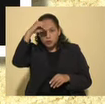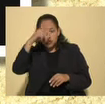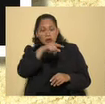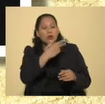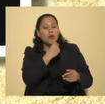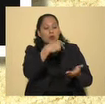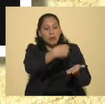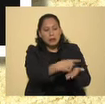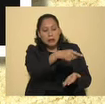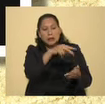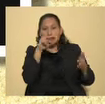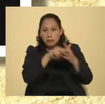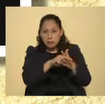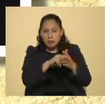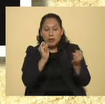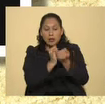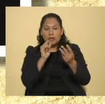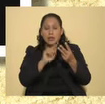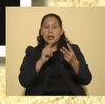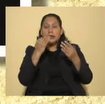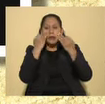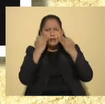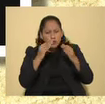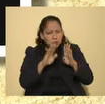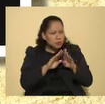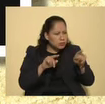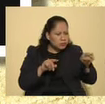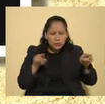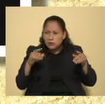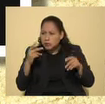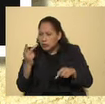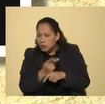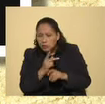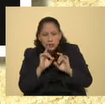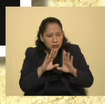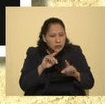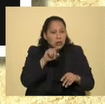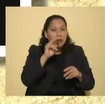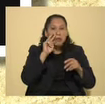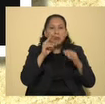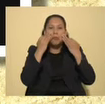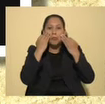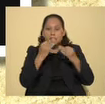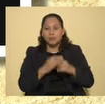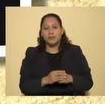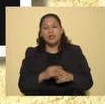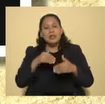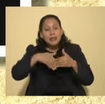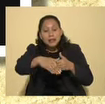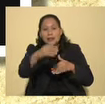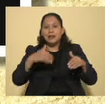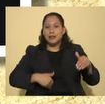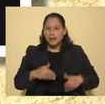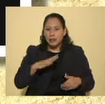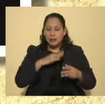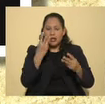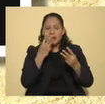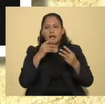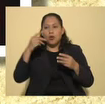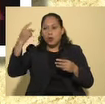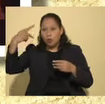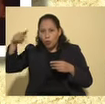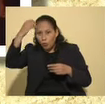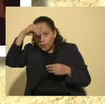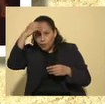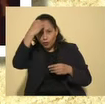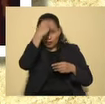pero también un testigo que observa lo que sucedió. Y conforme avanza la obra, pues confluyen estos tres puntos de vista y tiene